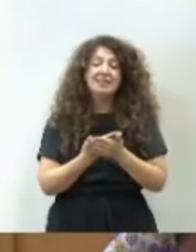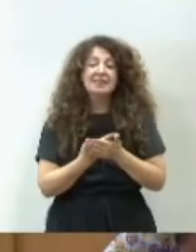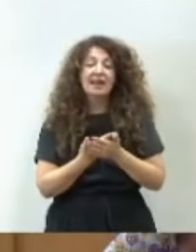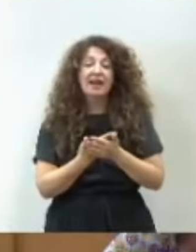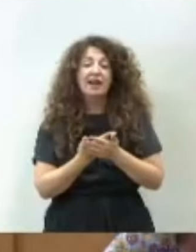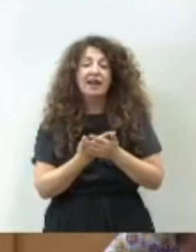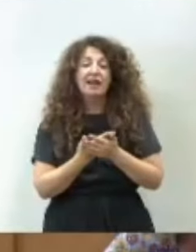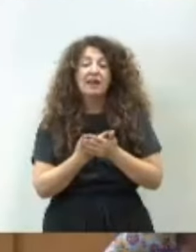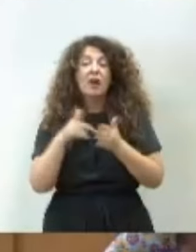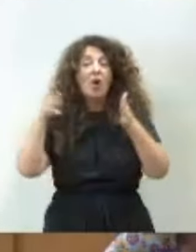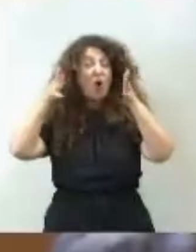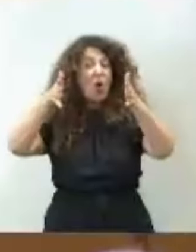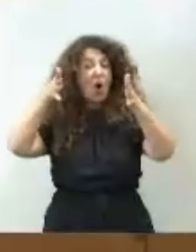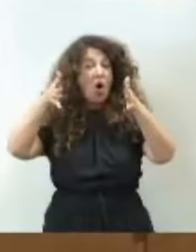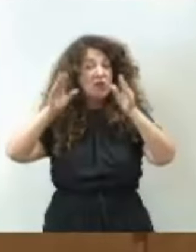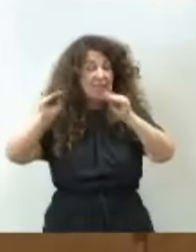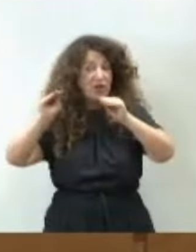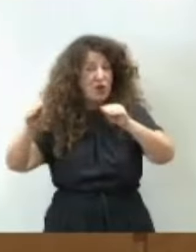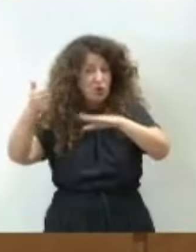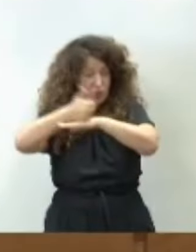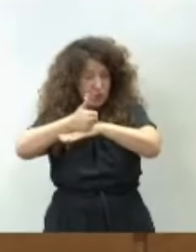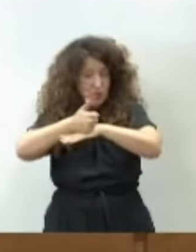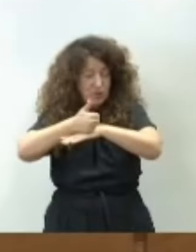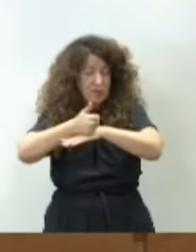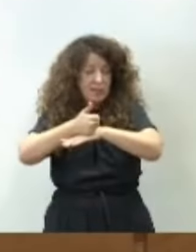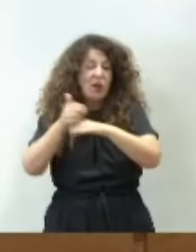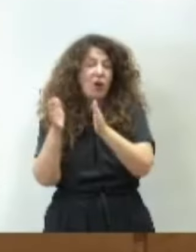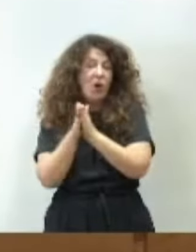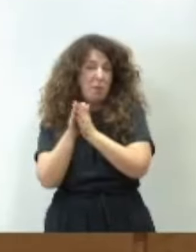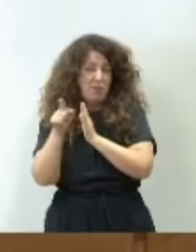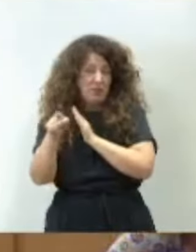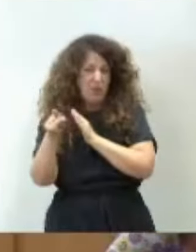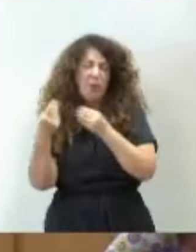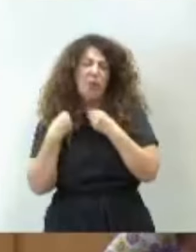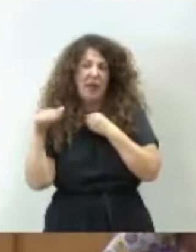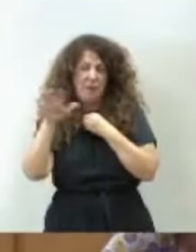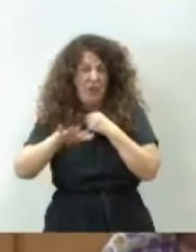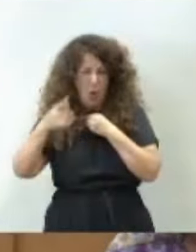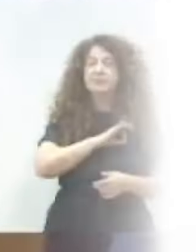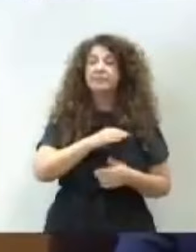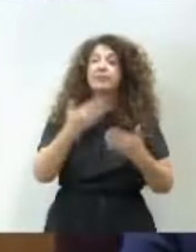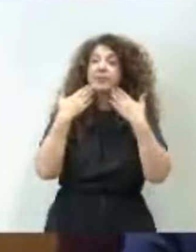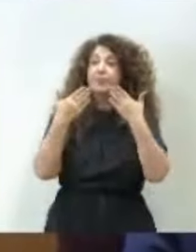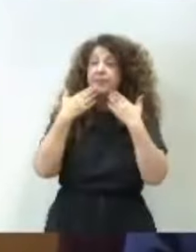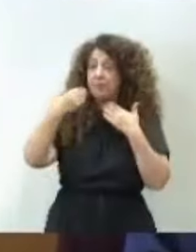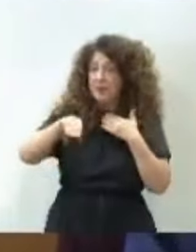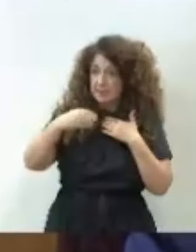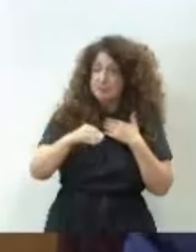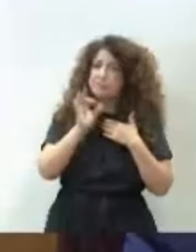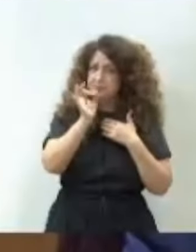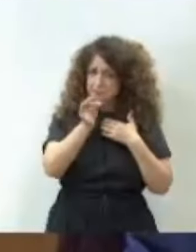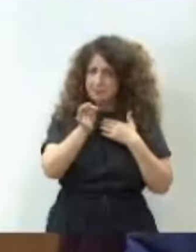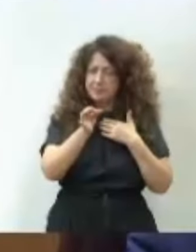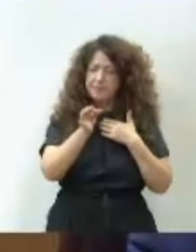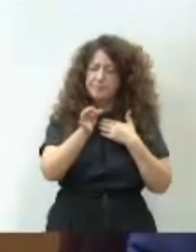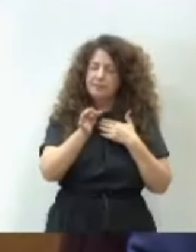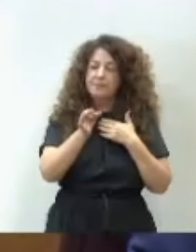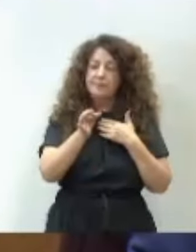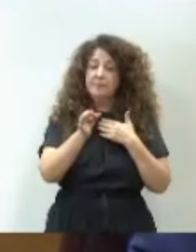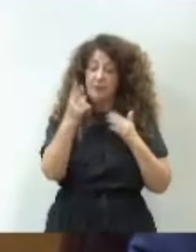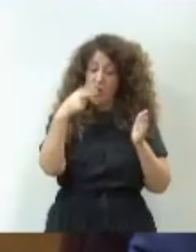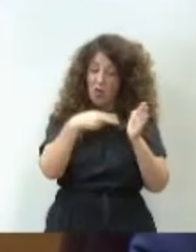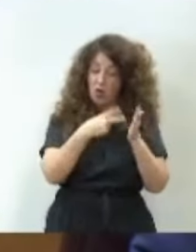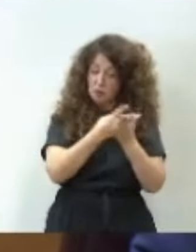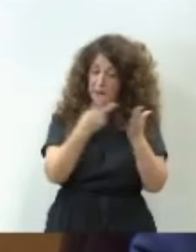propio consejero, por cierto, paisano suyo, como usted conoce bien. Presidente, sí, señora Rivera, hasta